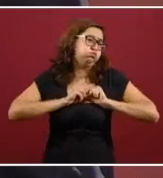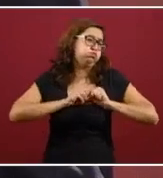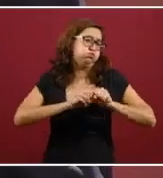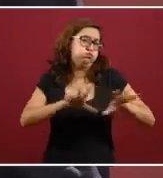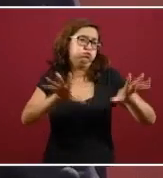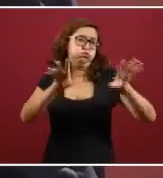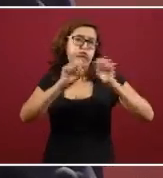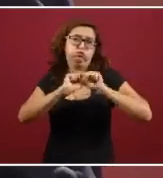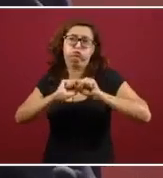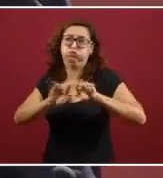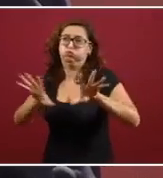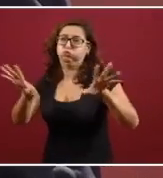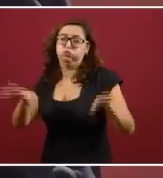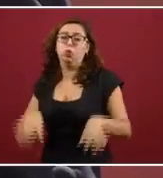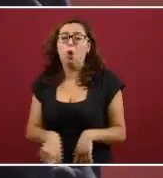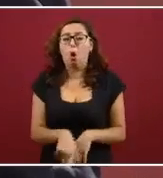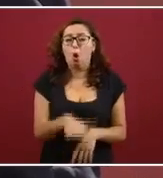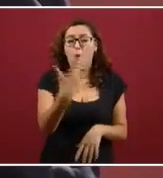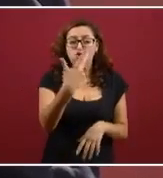8 columnas,